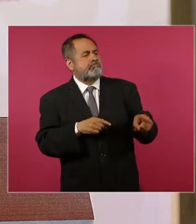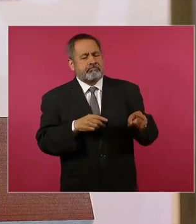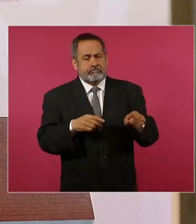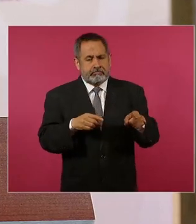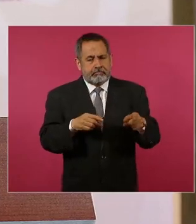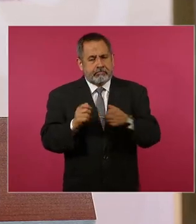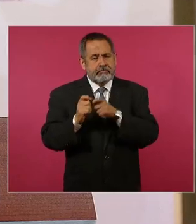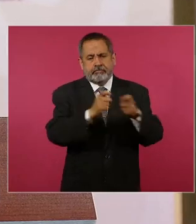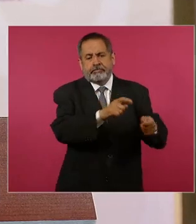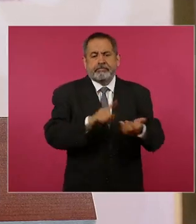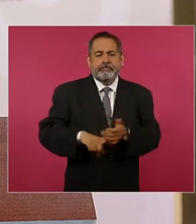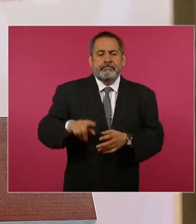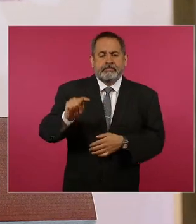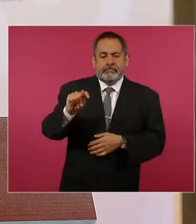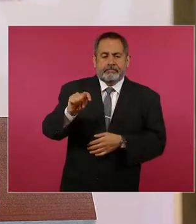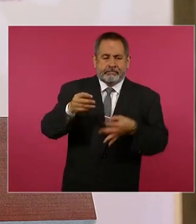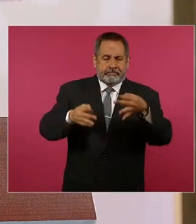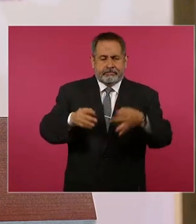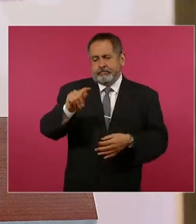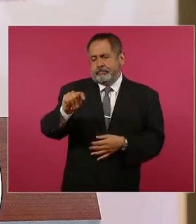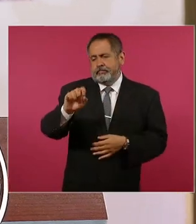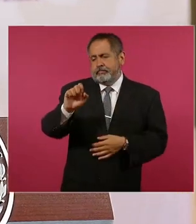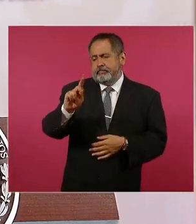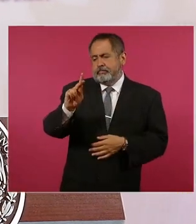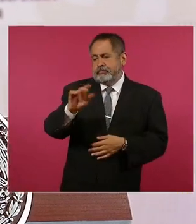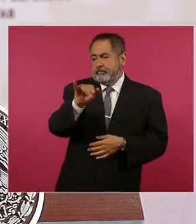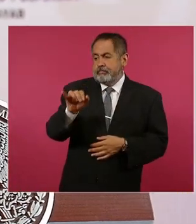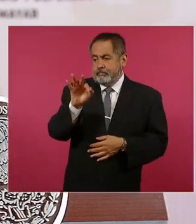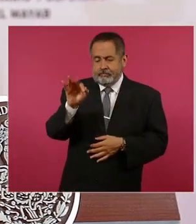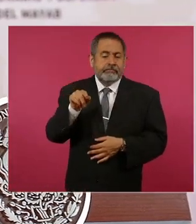y el tribunal va